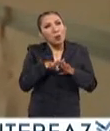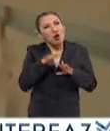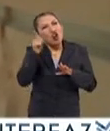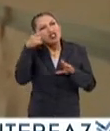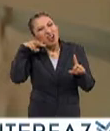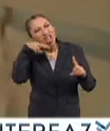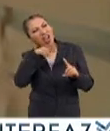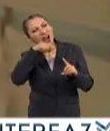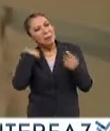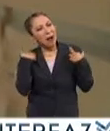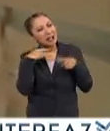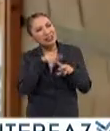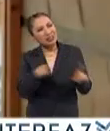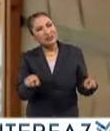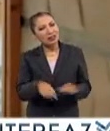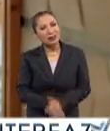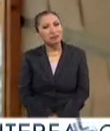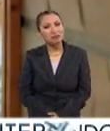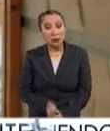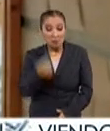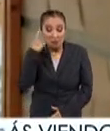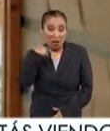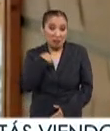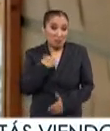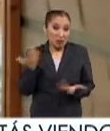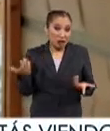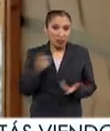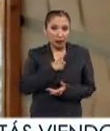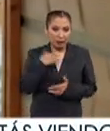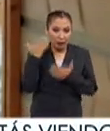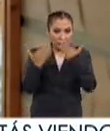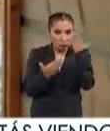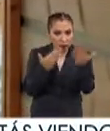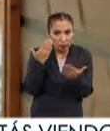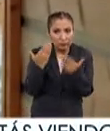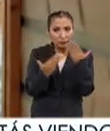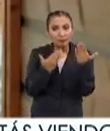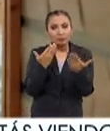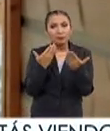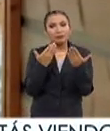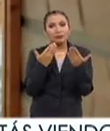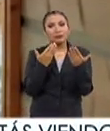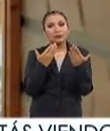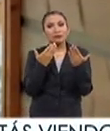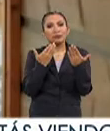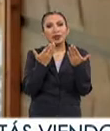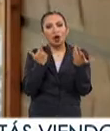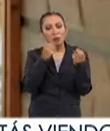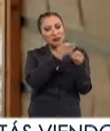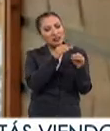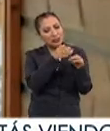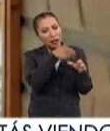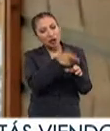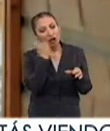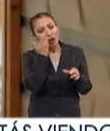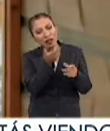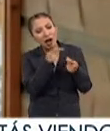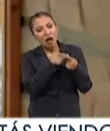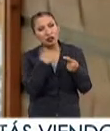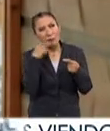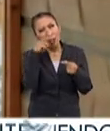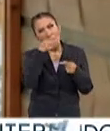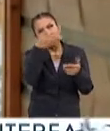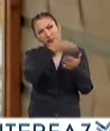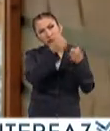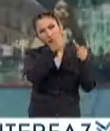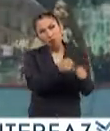tenía otra visión de ser maestra. Para mí yo tenía que estudiar pues en una oficina, o sea, yo me veía en